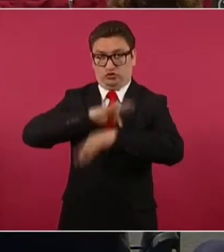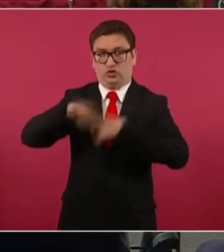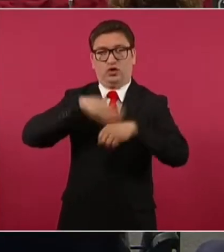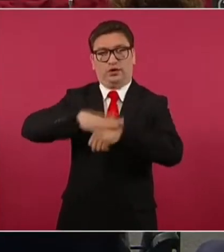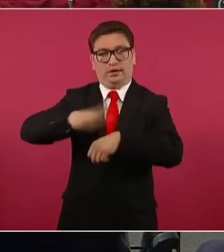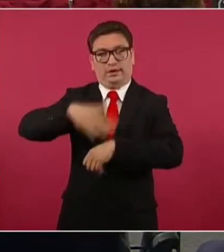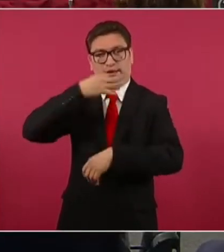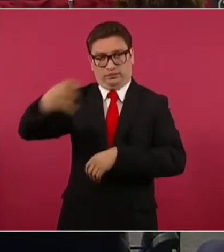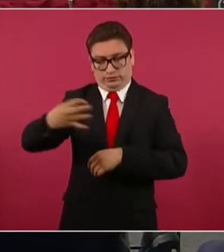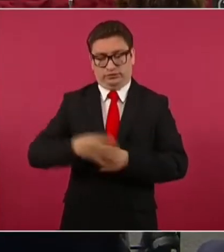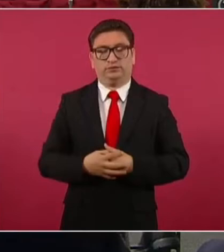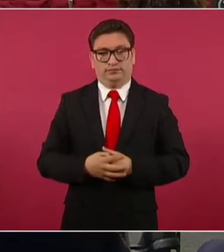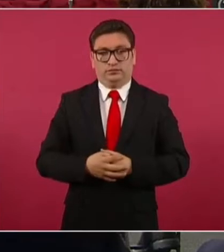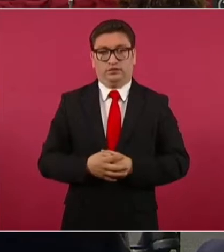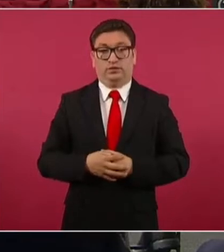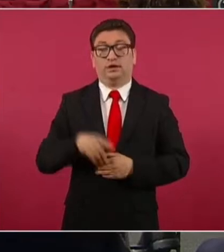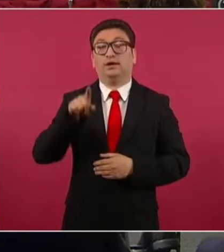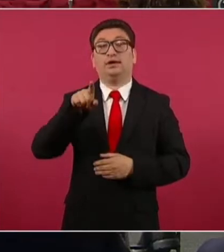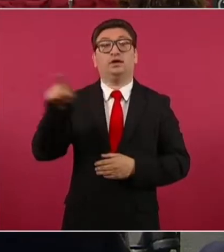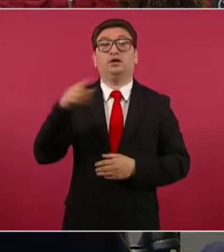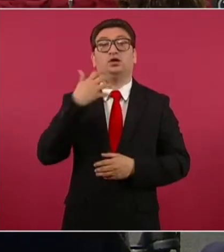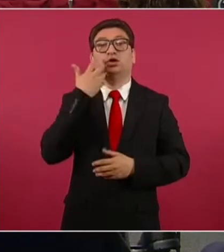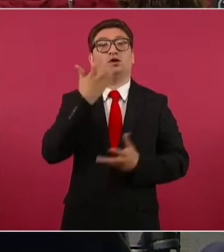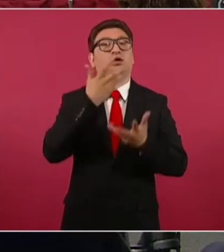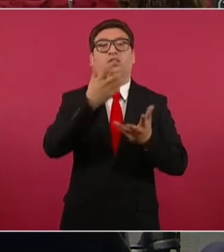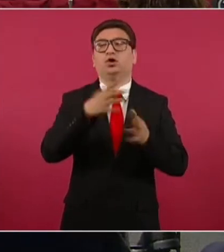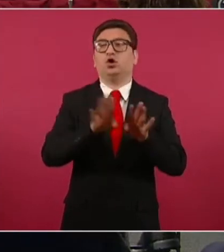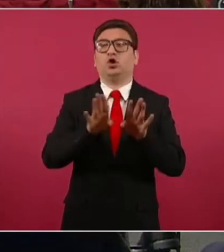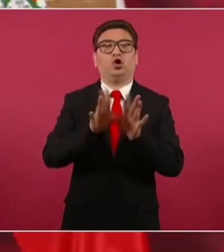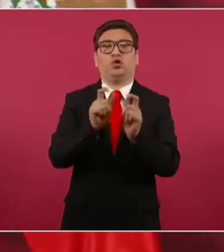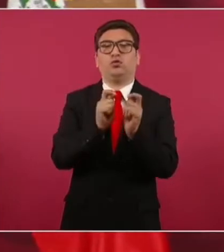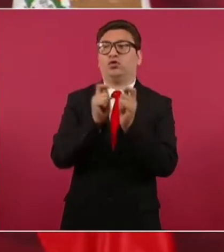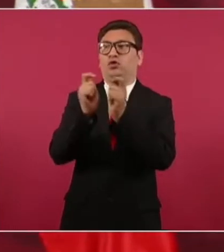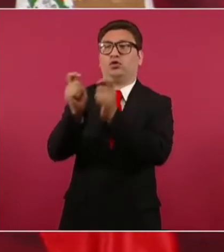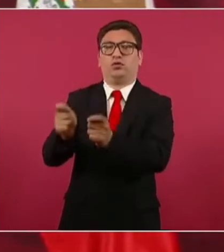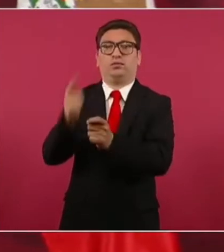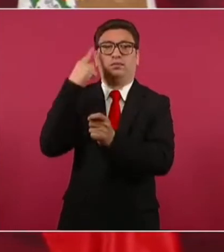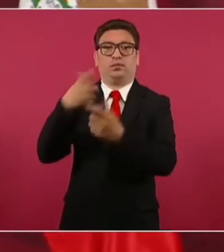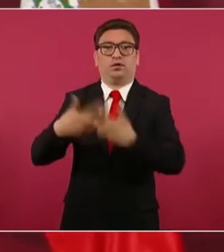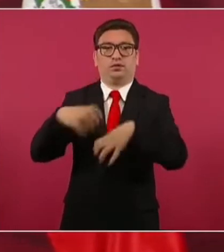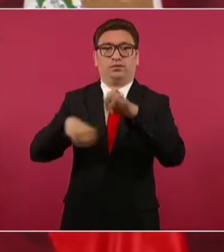originalmente querían que fuese una concesión y que se cobrara.